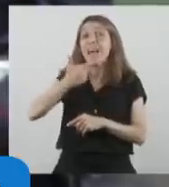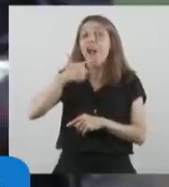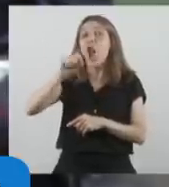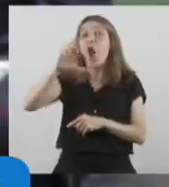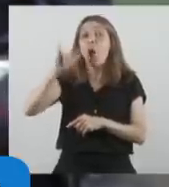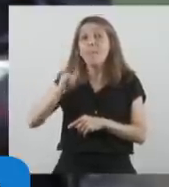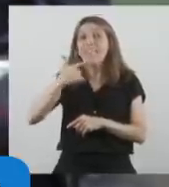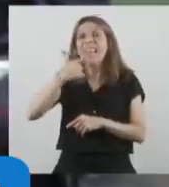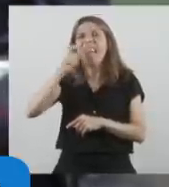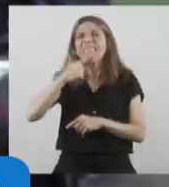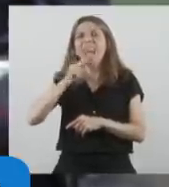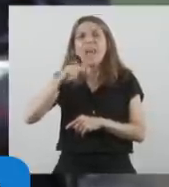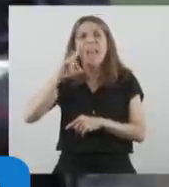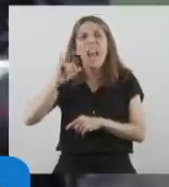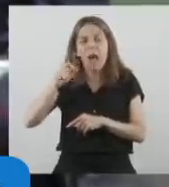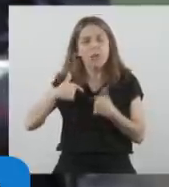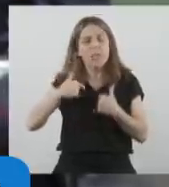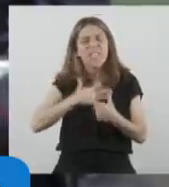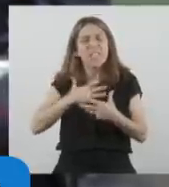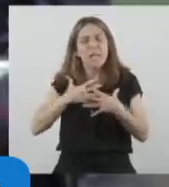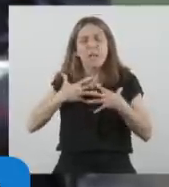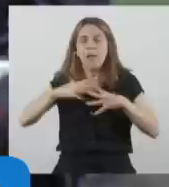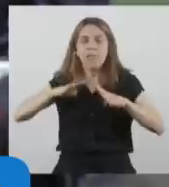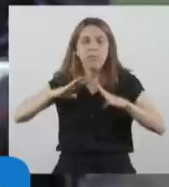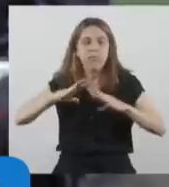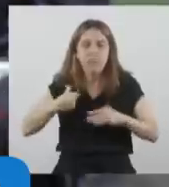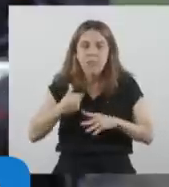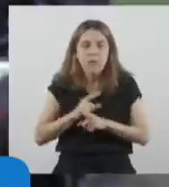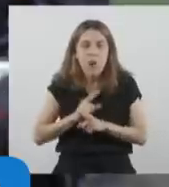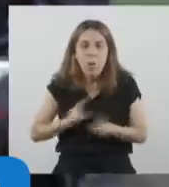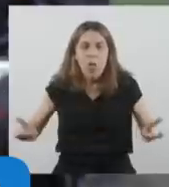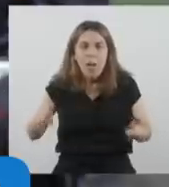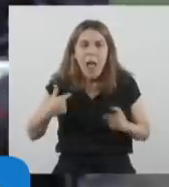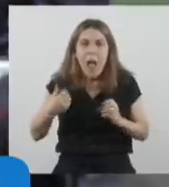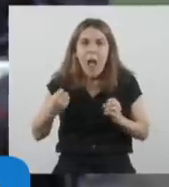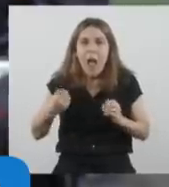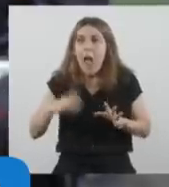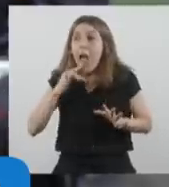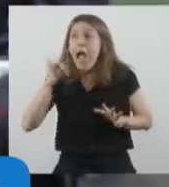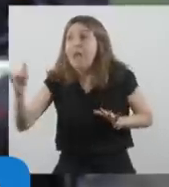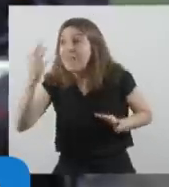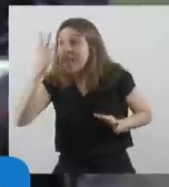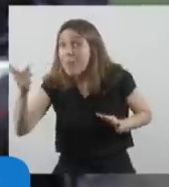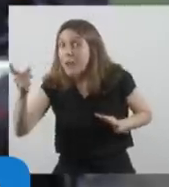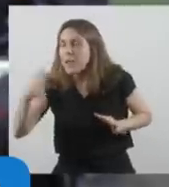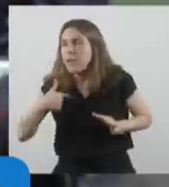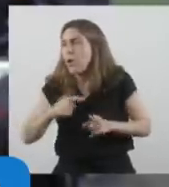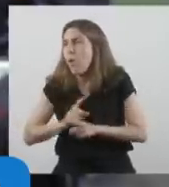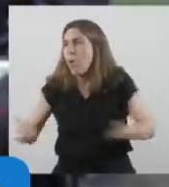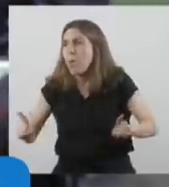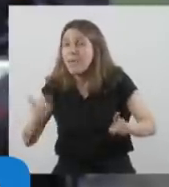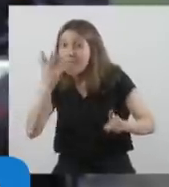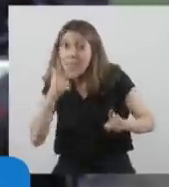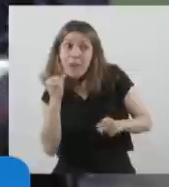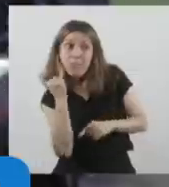podía el expreso su desazón al general san martín y en general san